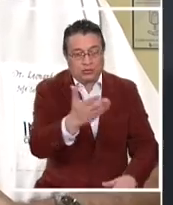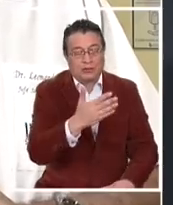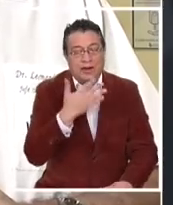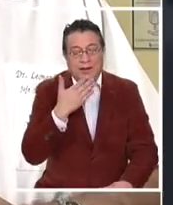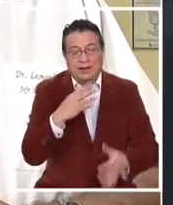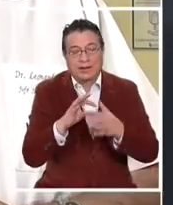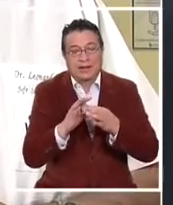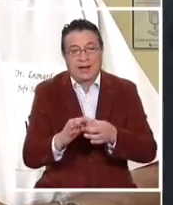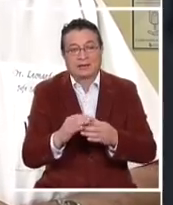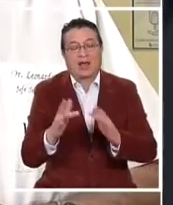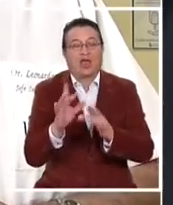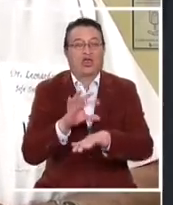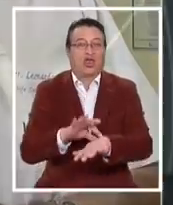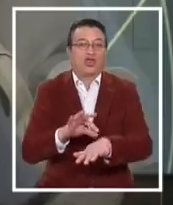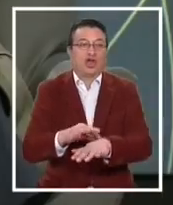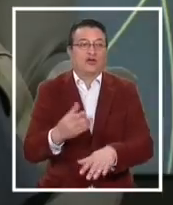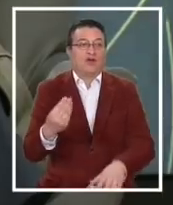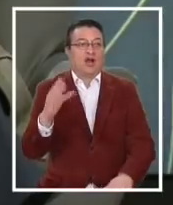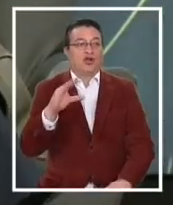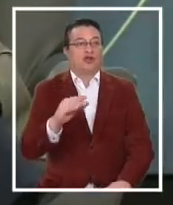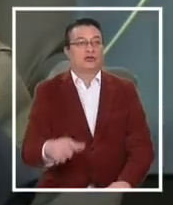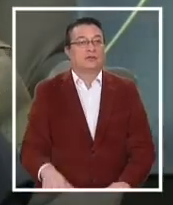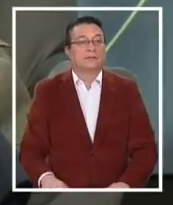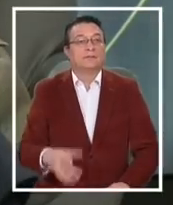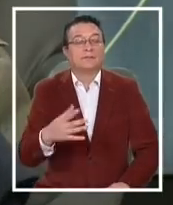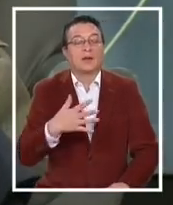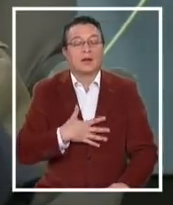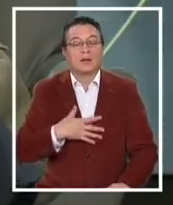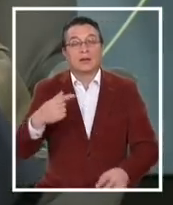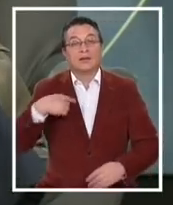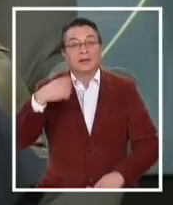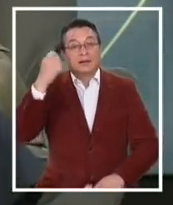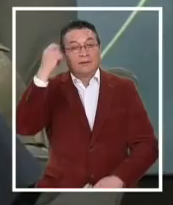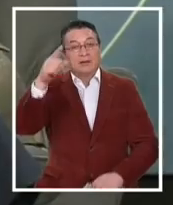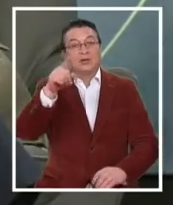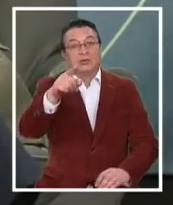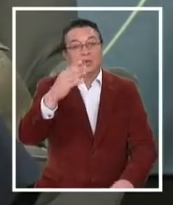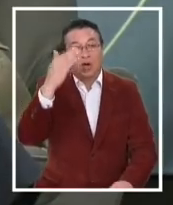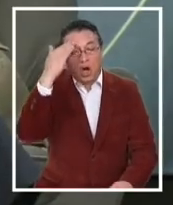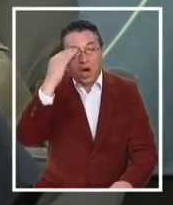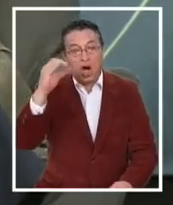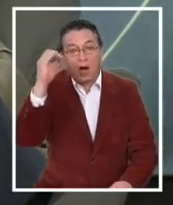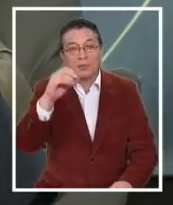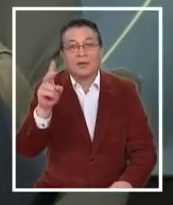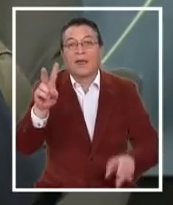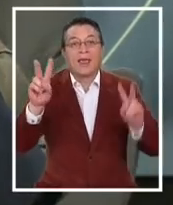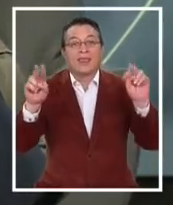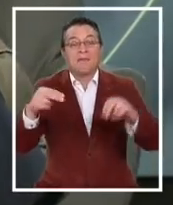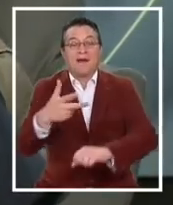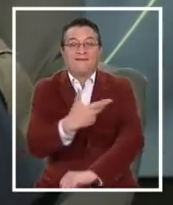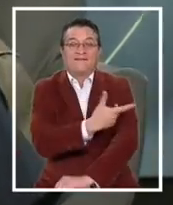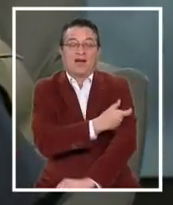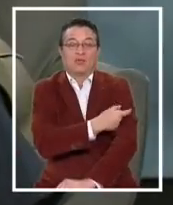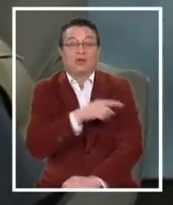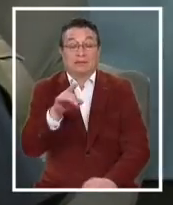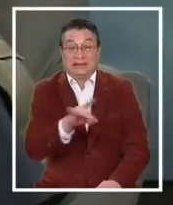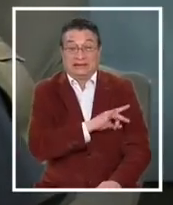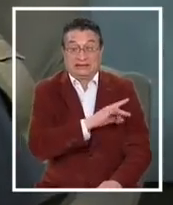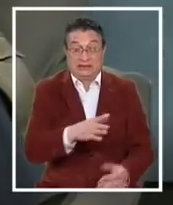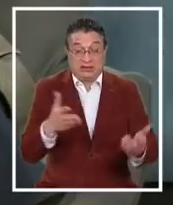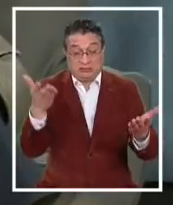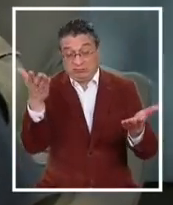Connie. Gracias, doctor. Muy buenas noches. Claudia, a mí me gustaría saber tu mirada sobre el tema vacunas, porque la paradoja chilena es